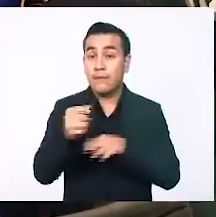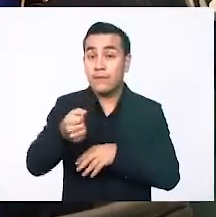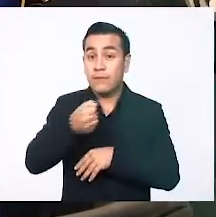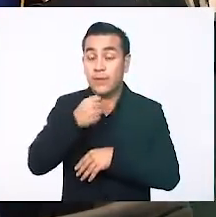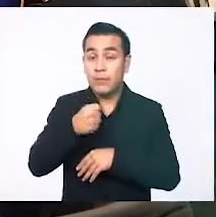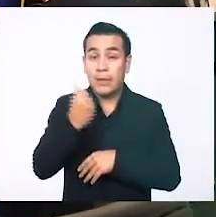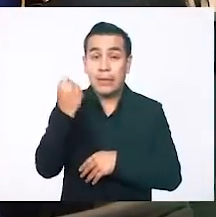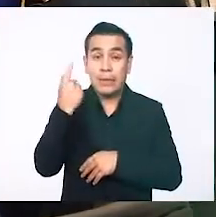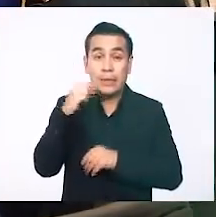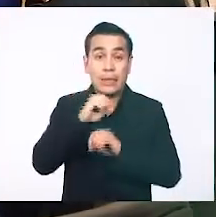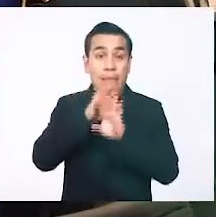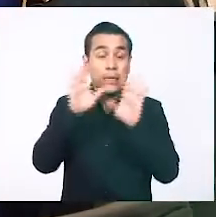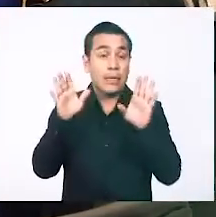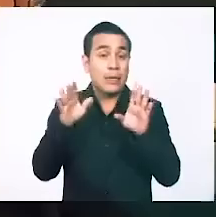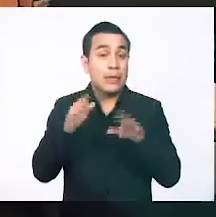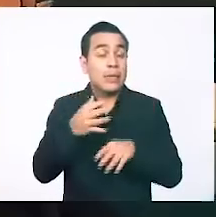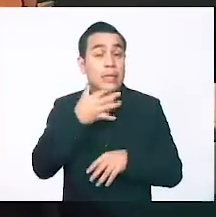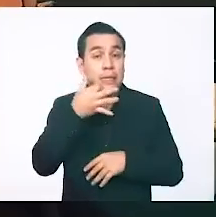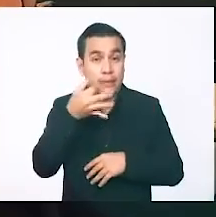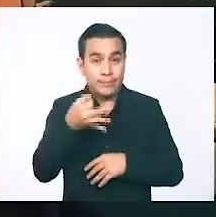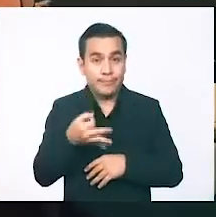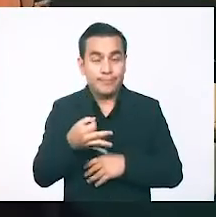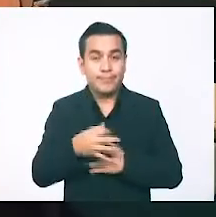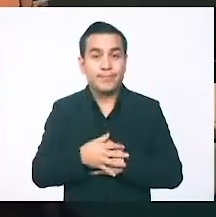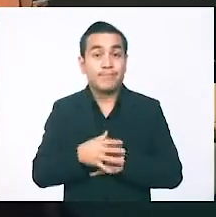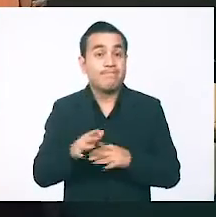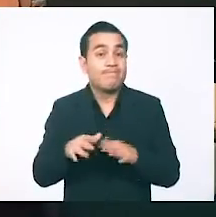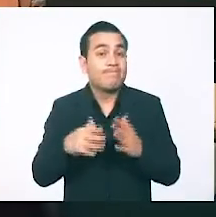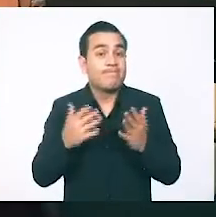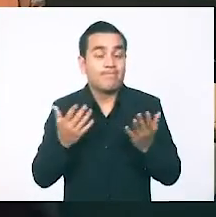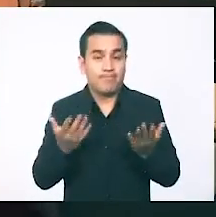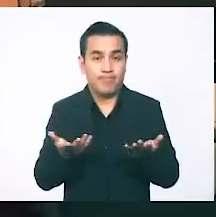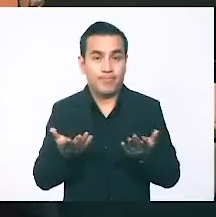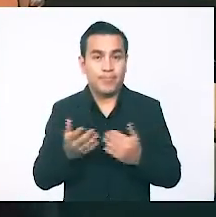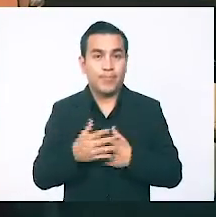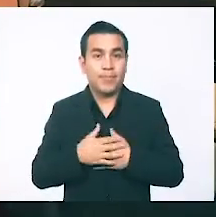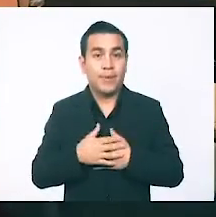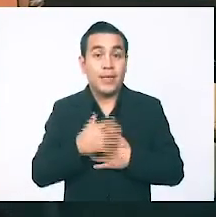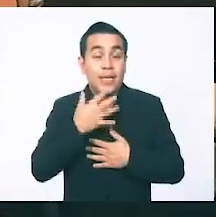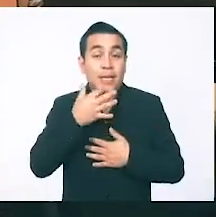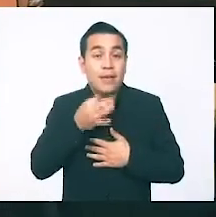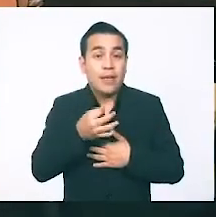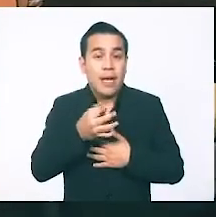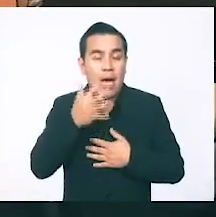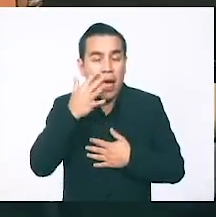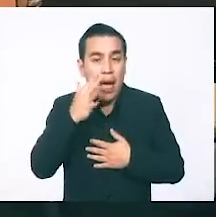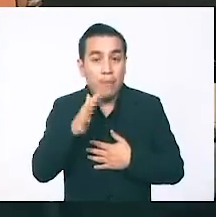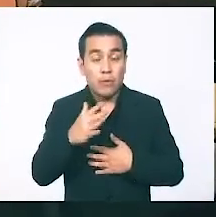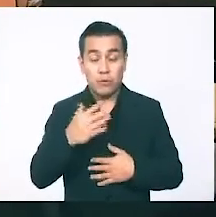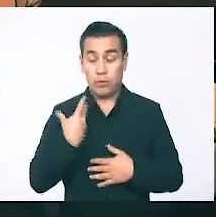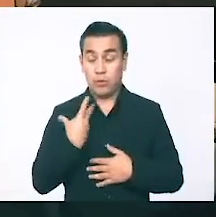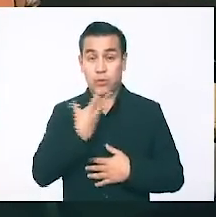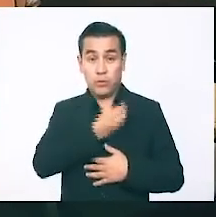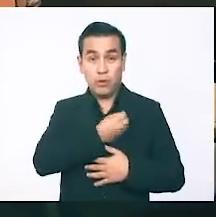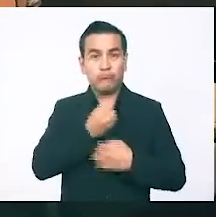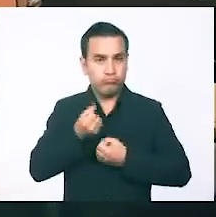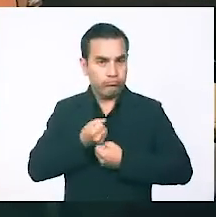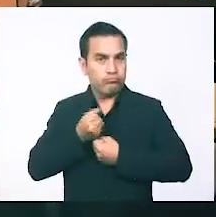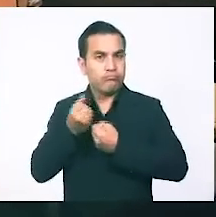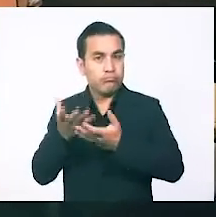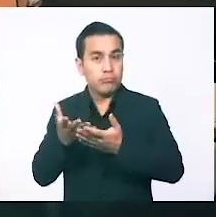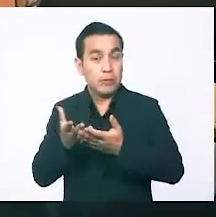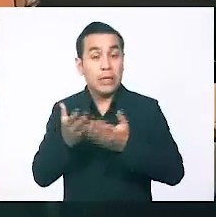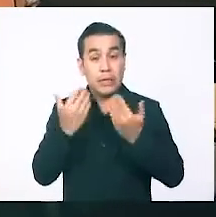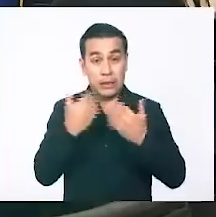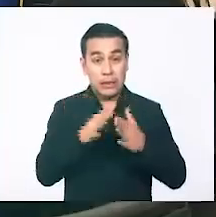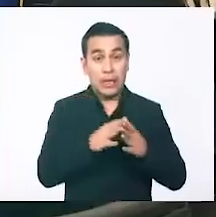moneda. Eso es imposible. Entonces, si no escuchan nuestra versión, y de seguro están